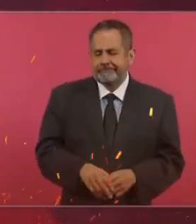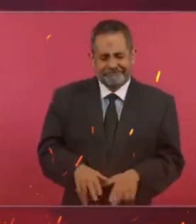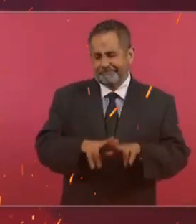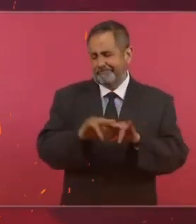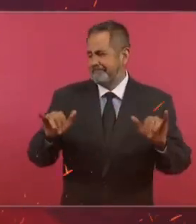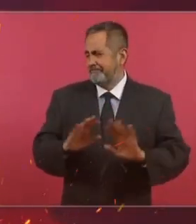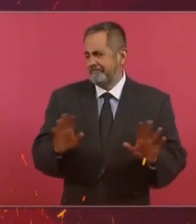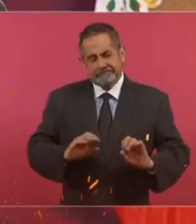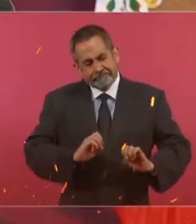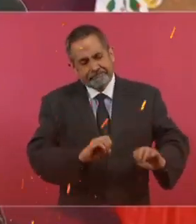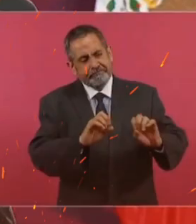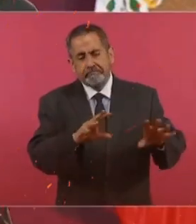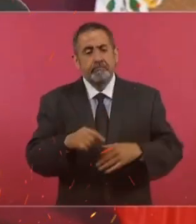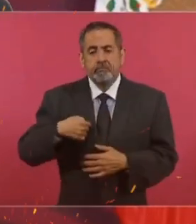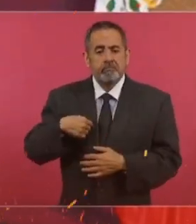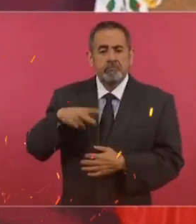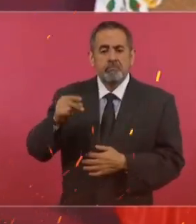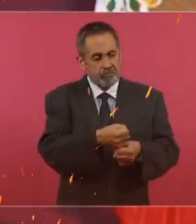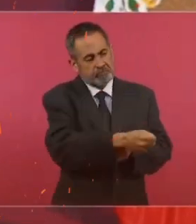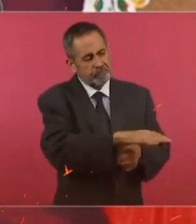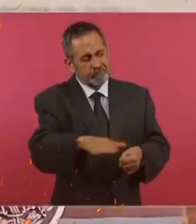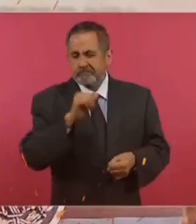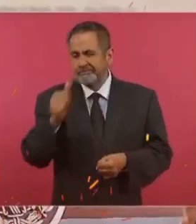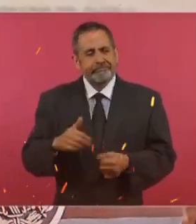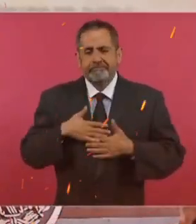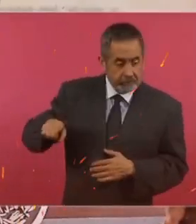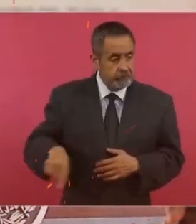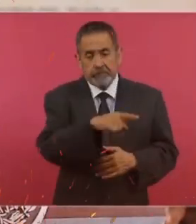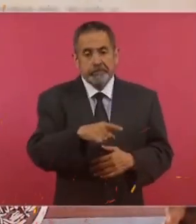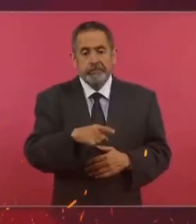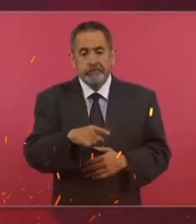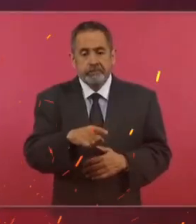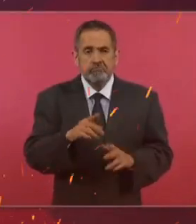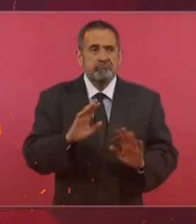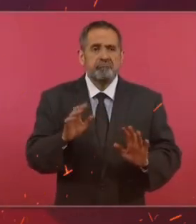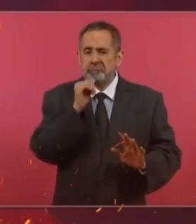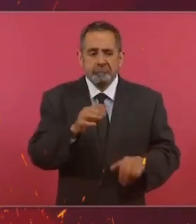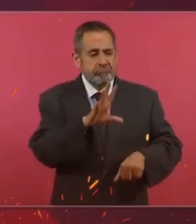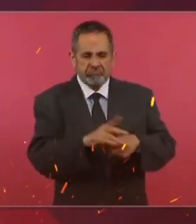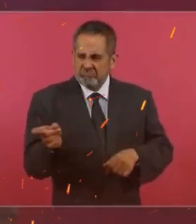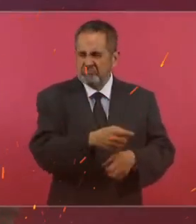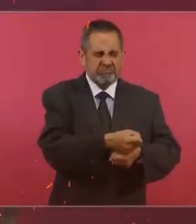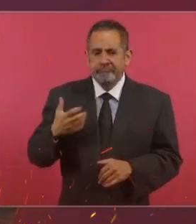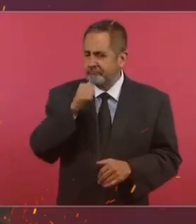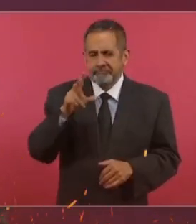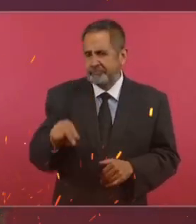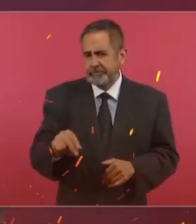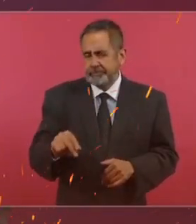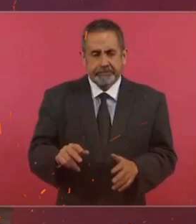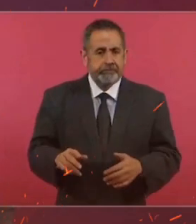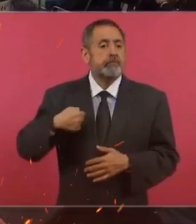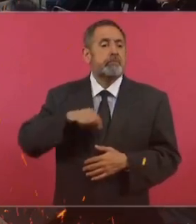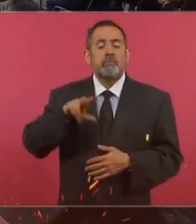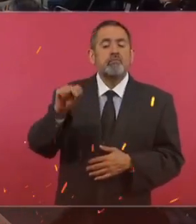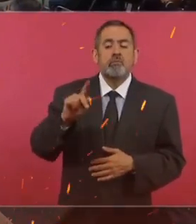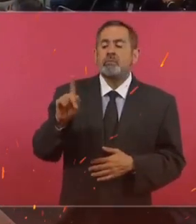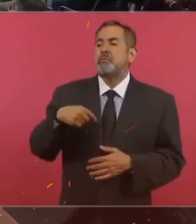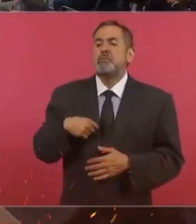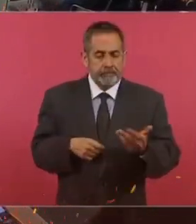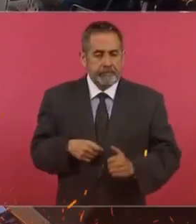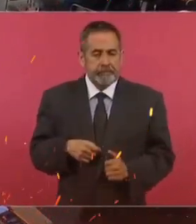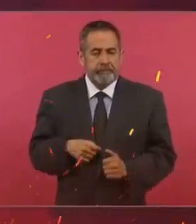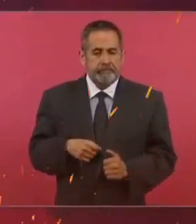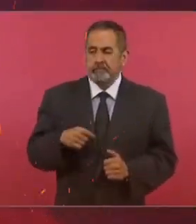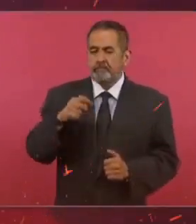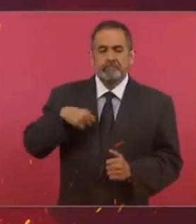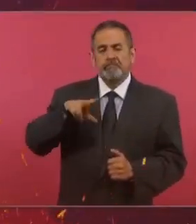nadie, no ordenamos masacres, no ordenamos ni permitimos torturar a nadie. No se permitió,